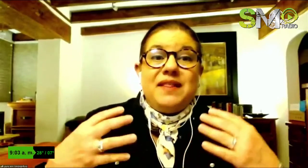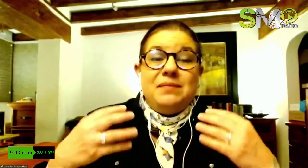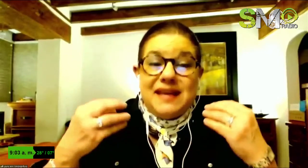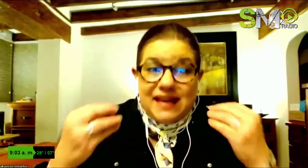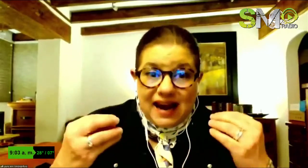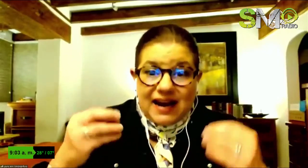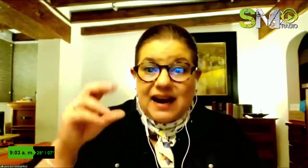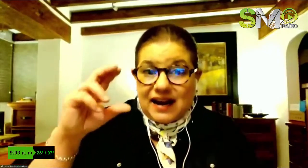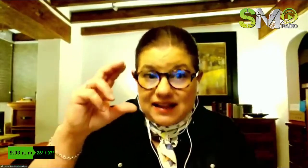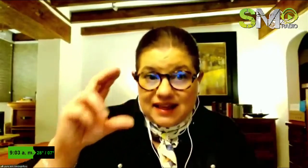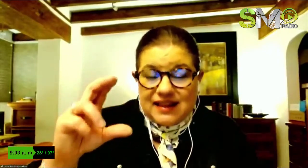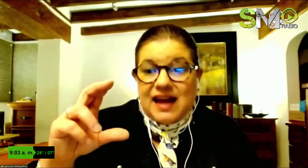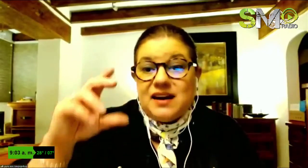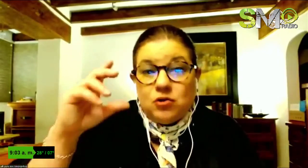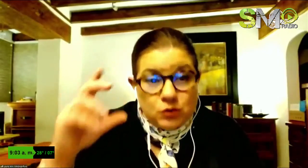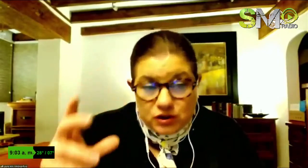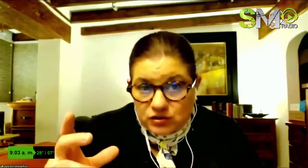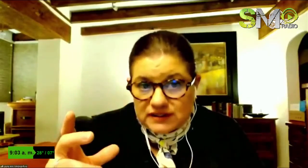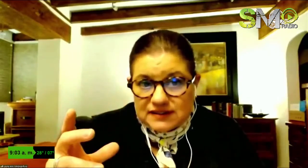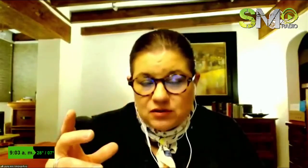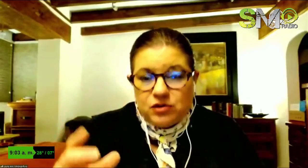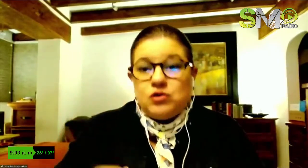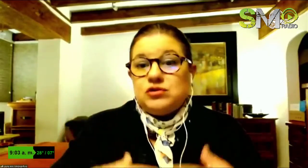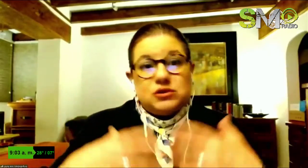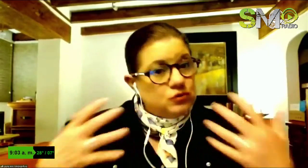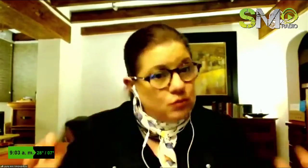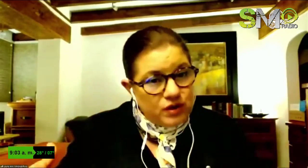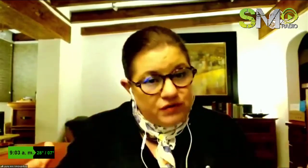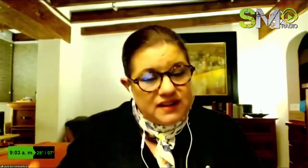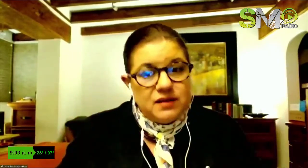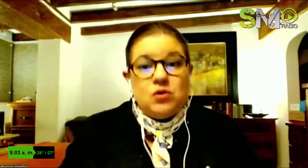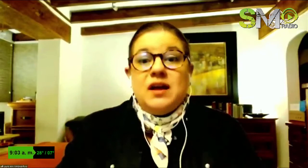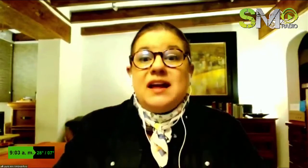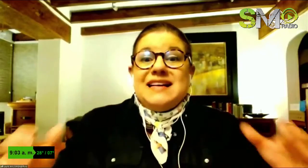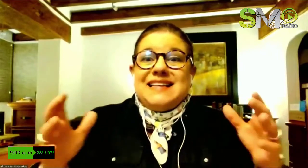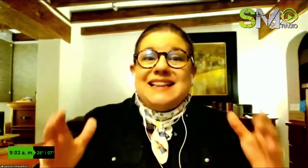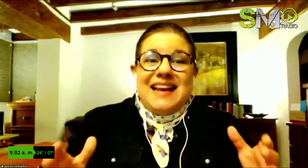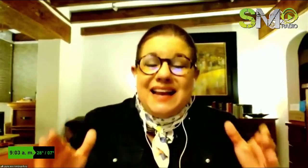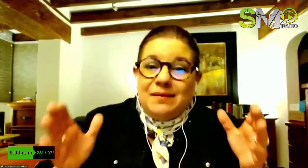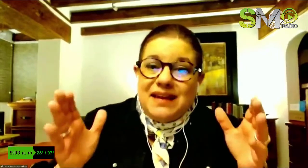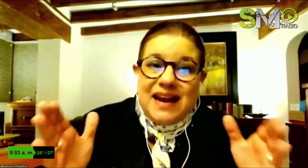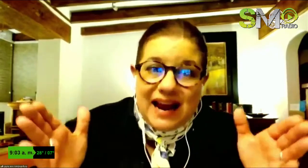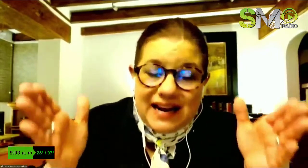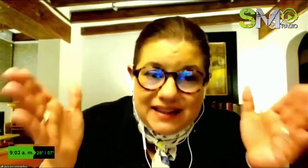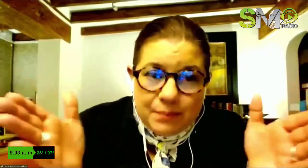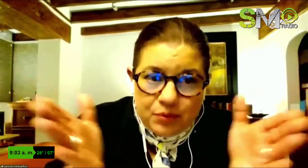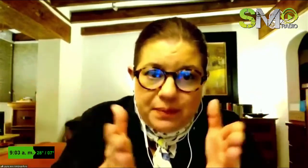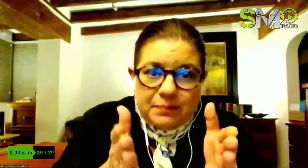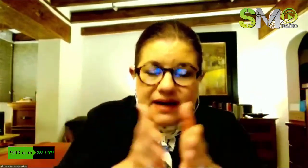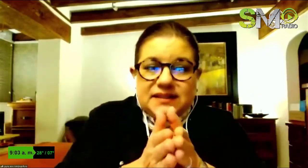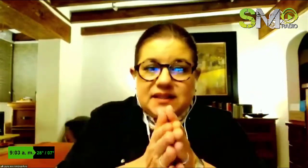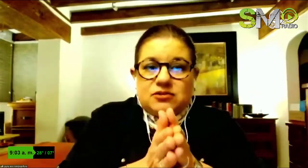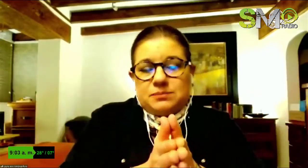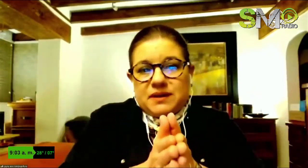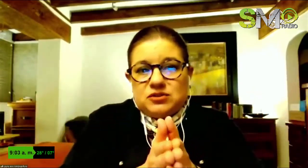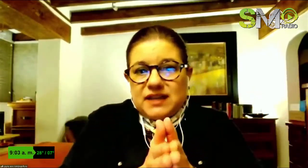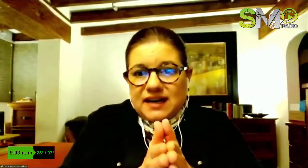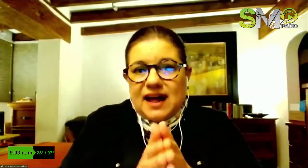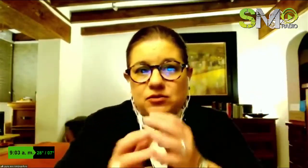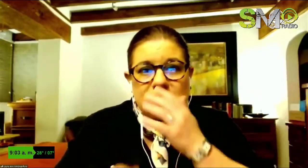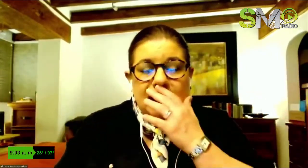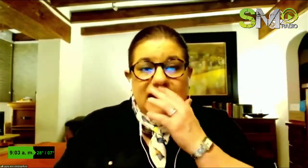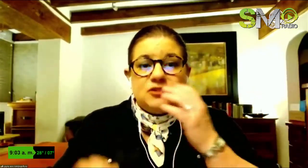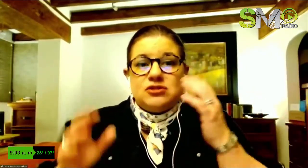Se puede vigilar la calidad del aire con monitores de CO2, esto es muy efectivo. Se tiene que vigilar el tiempo de permanencia en los